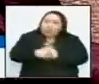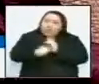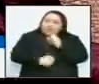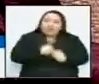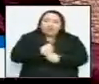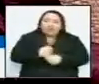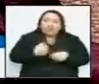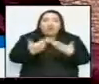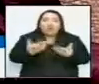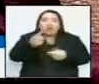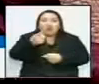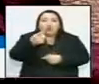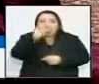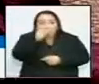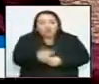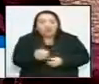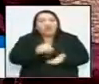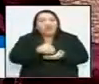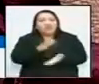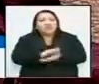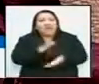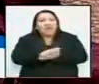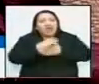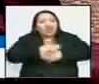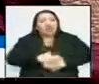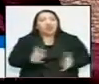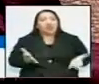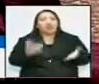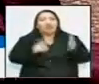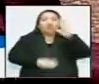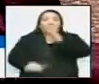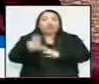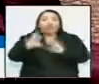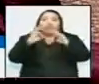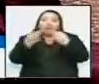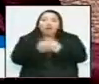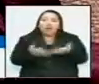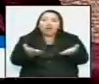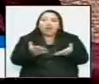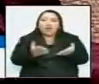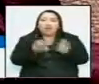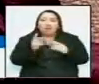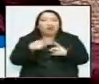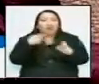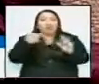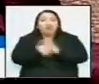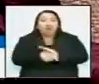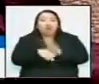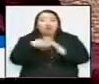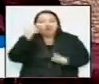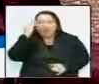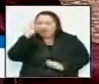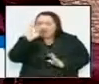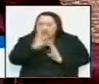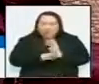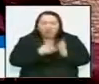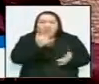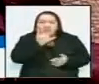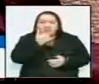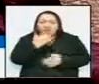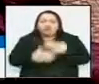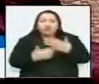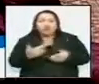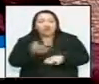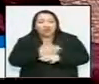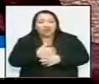y garantizarle a usted la tranquilidad suya, familiar, para poder llegar a fondo en ese